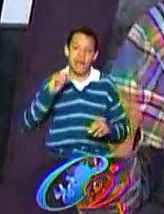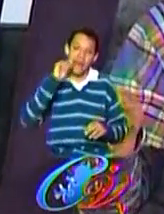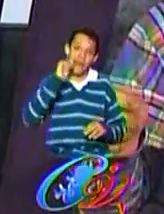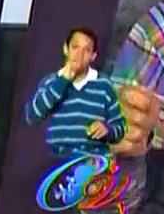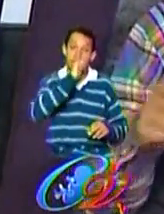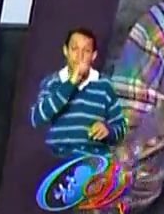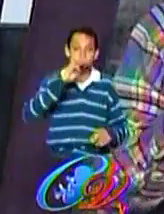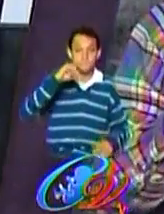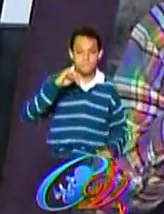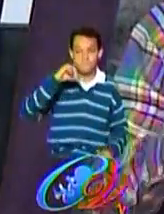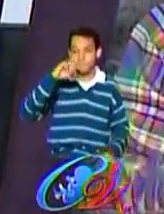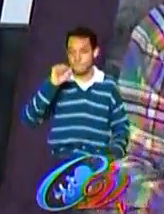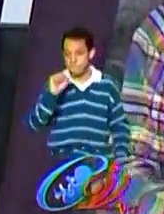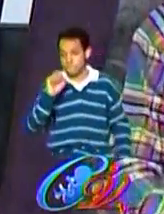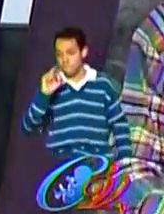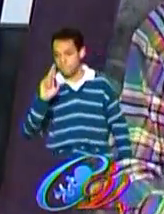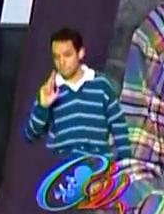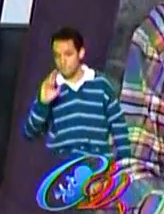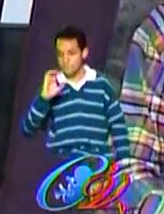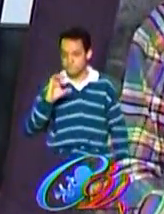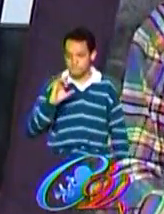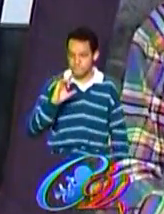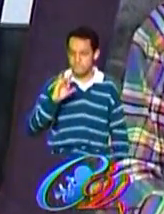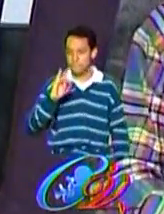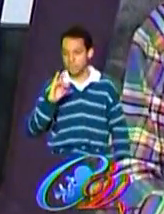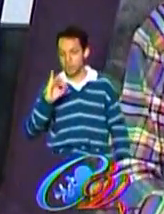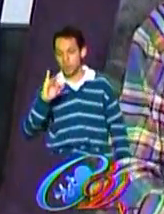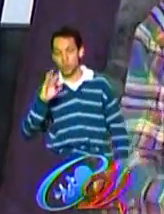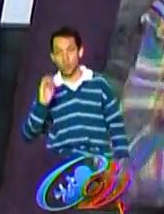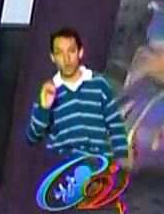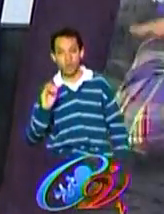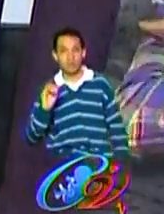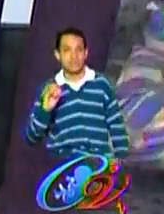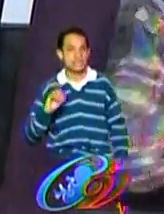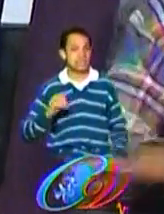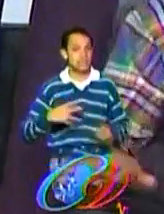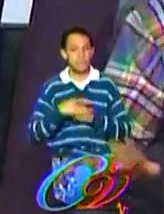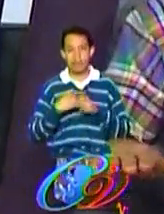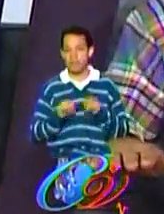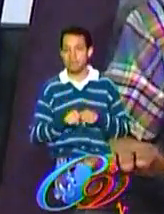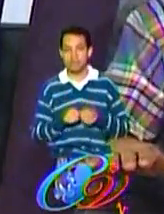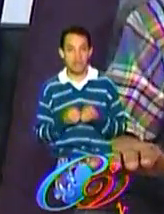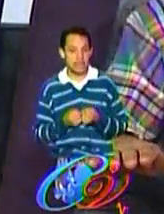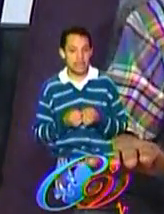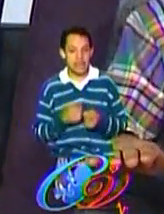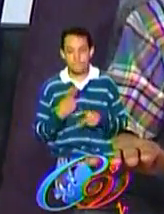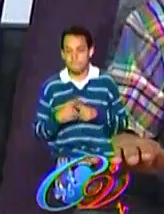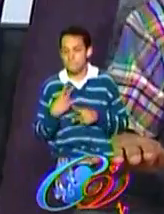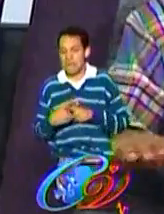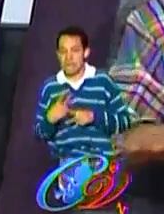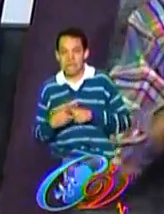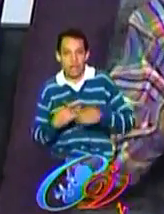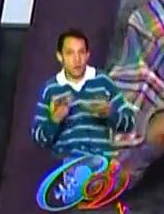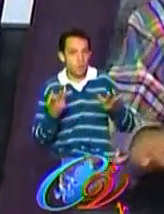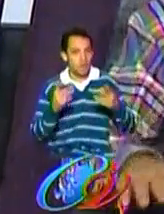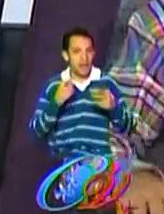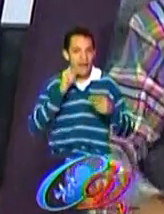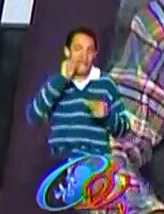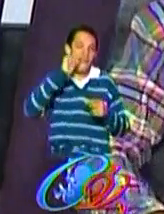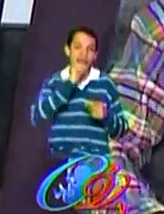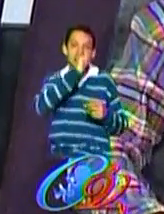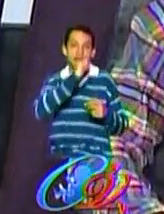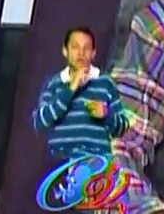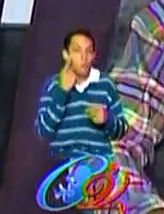Carolina, que se encuentra en los alimentos porque es altamente tóxico, ya prohibido en Colombia, que las EPS